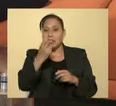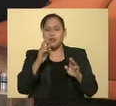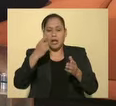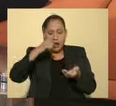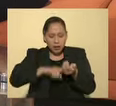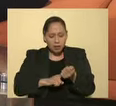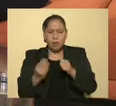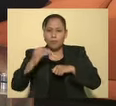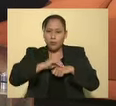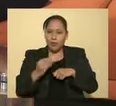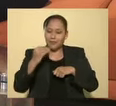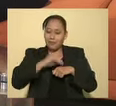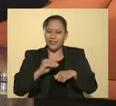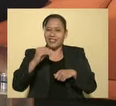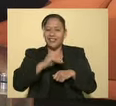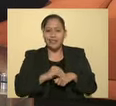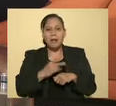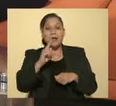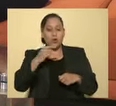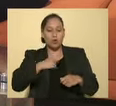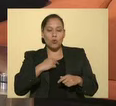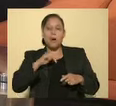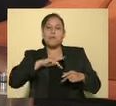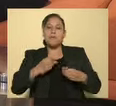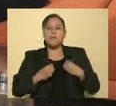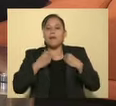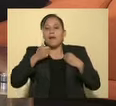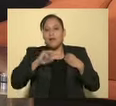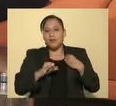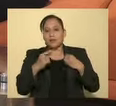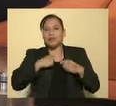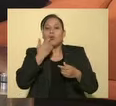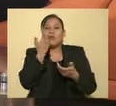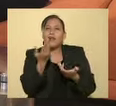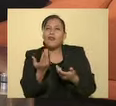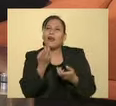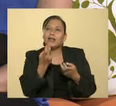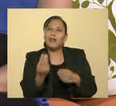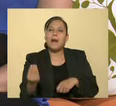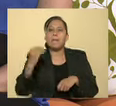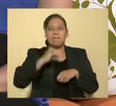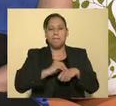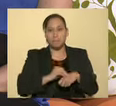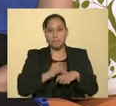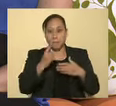a ser, ¿me explico? Entonces, daba yo un ejemplo para que la gente